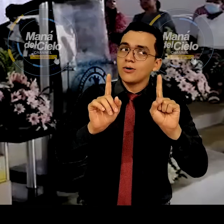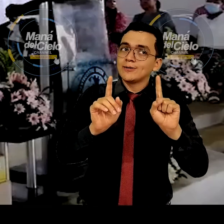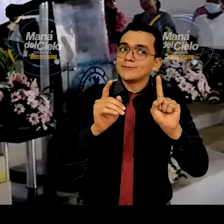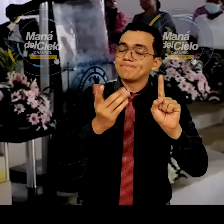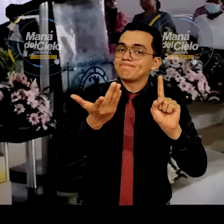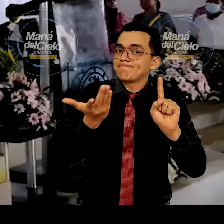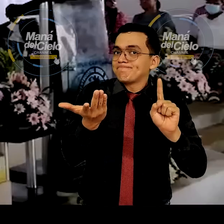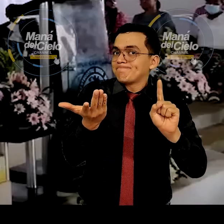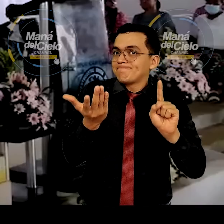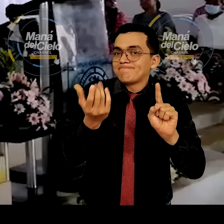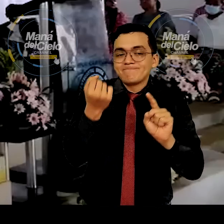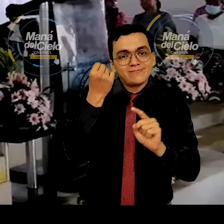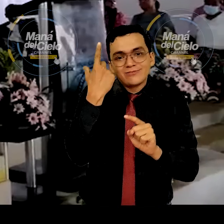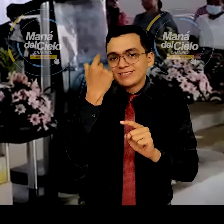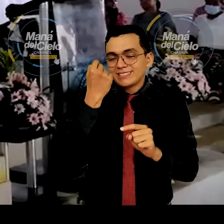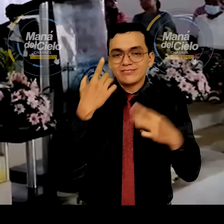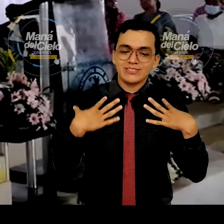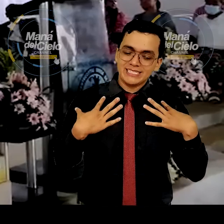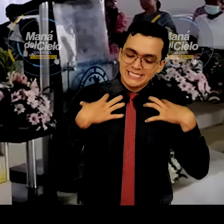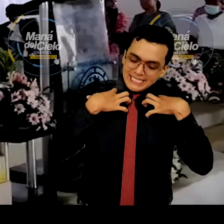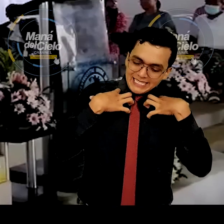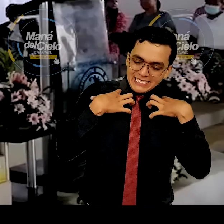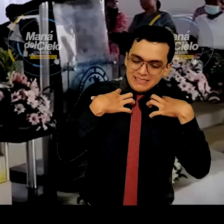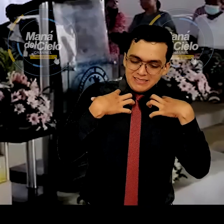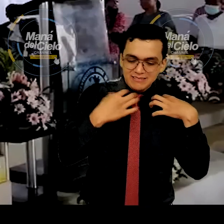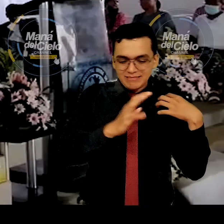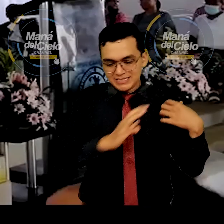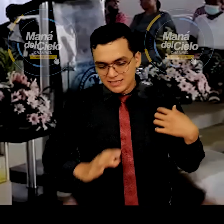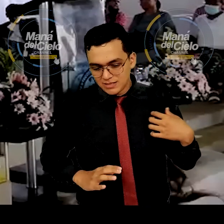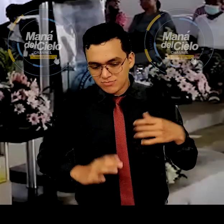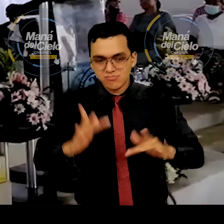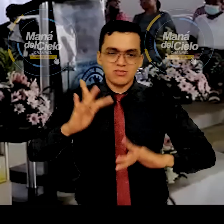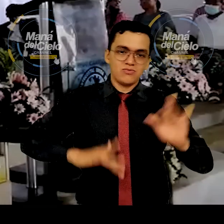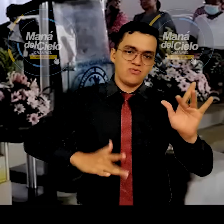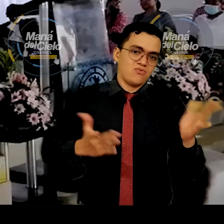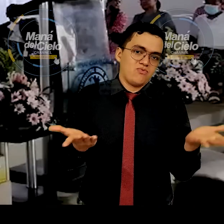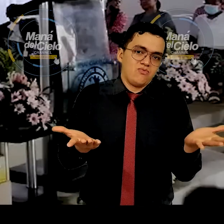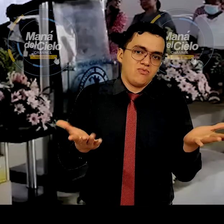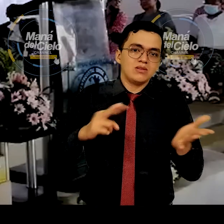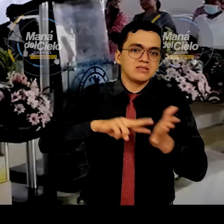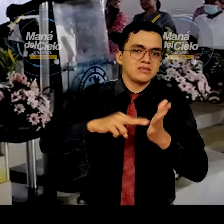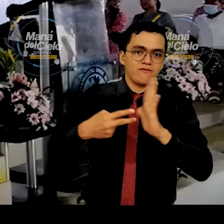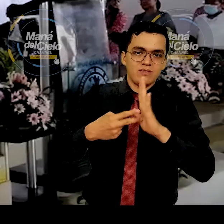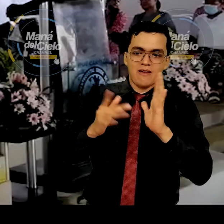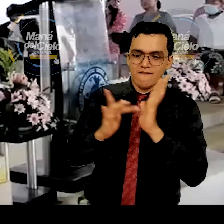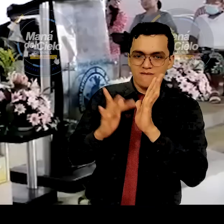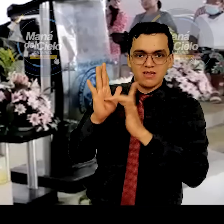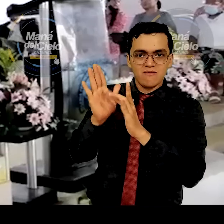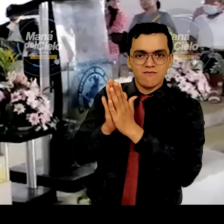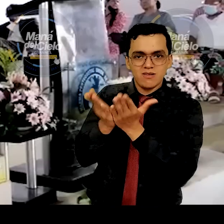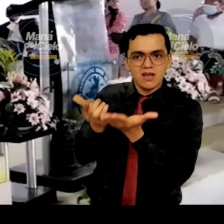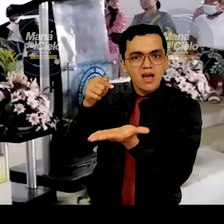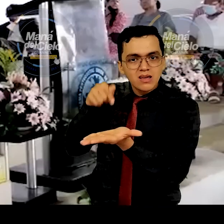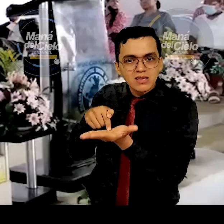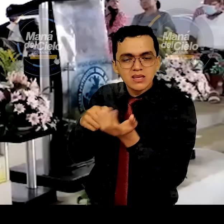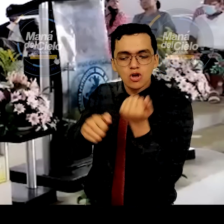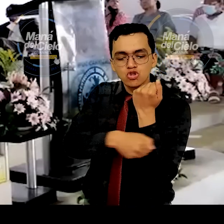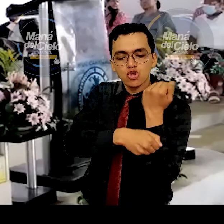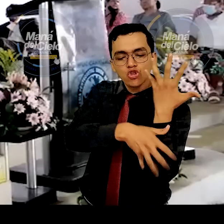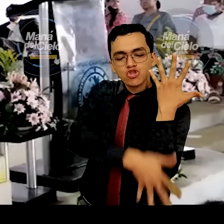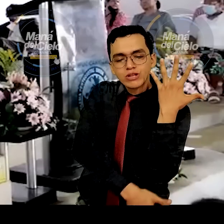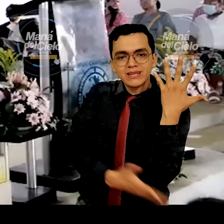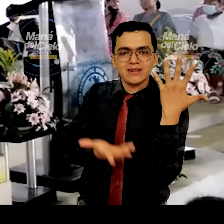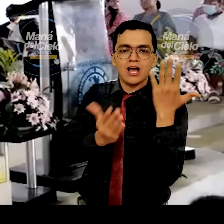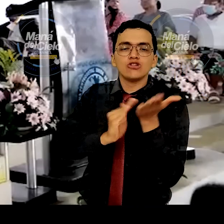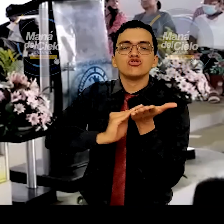eso. ¿Por qué? Porque, bueno, usted tiene supuestamente una doctrina que tiene una respuesta